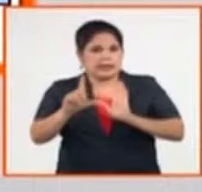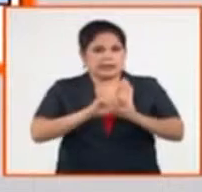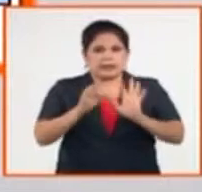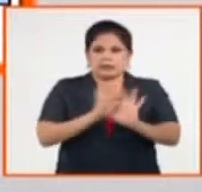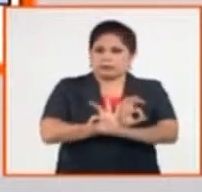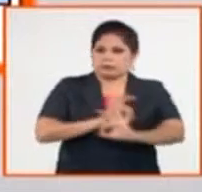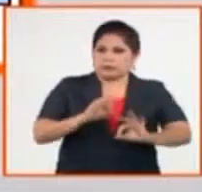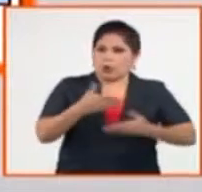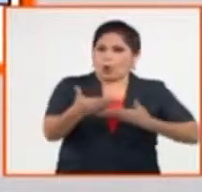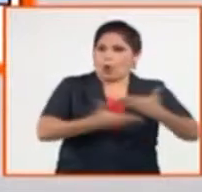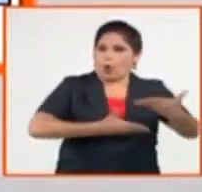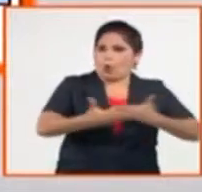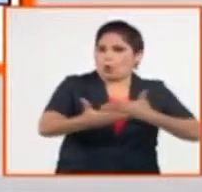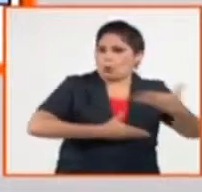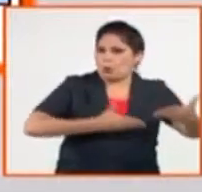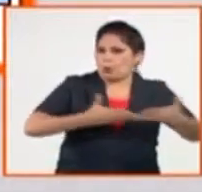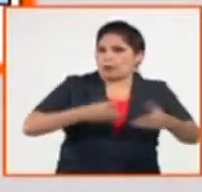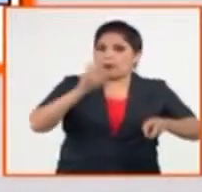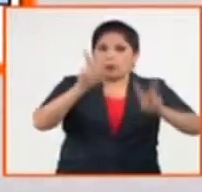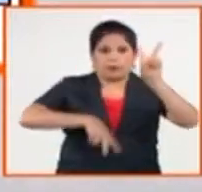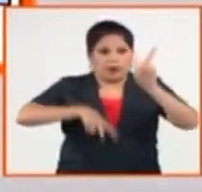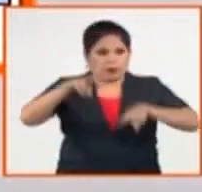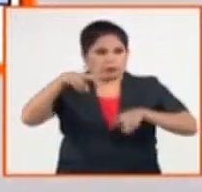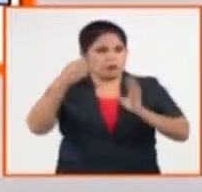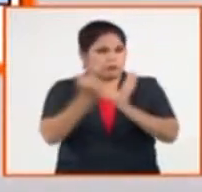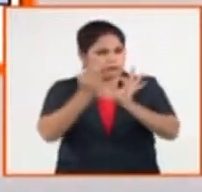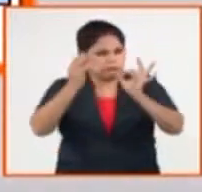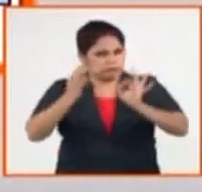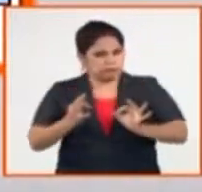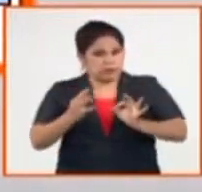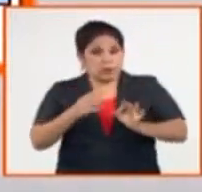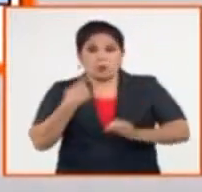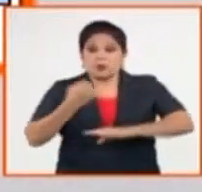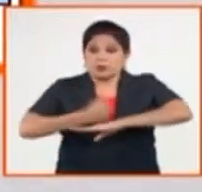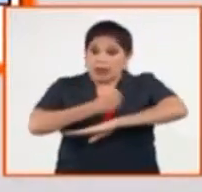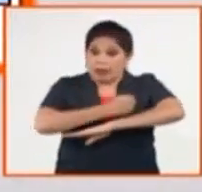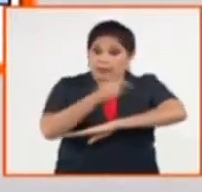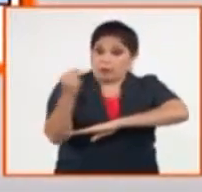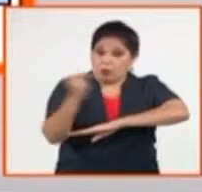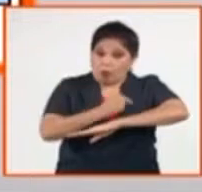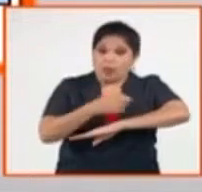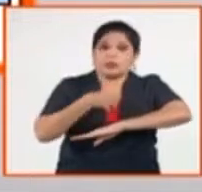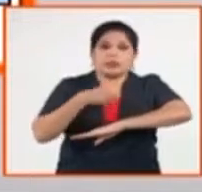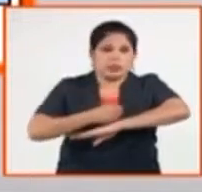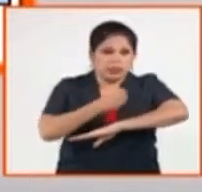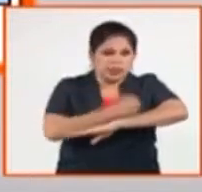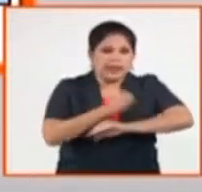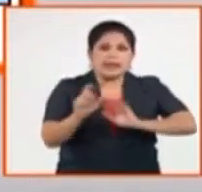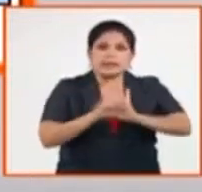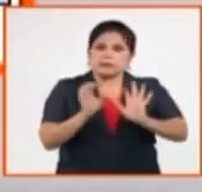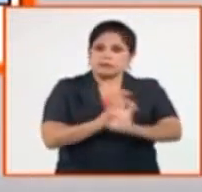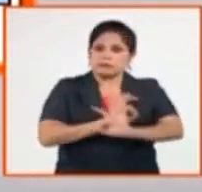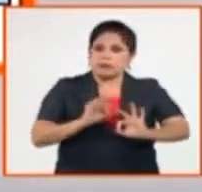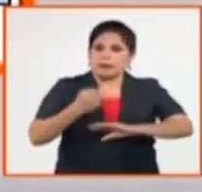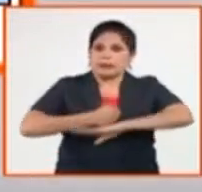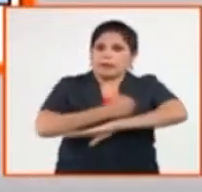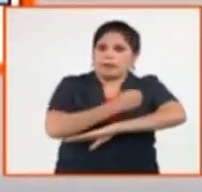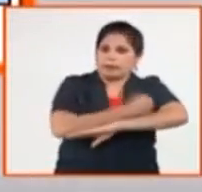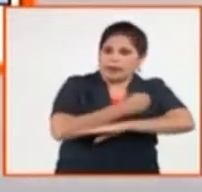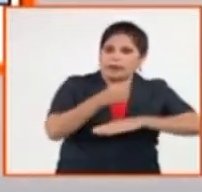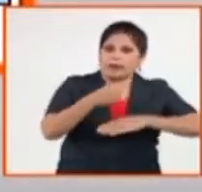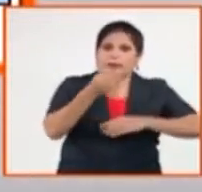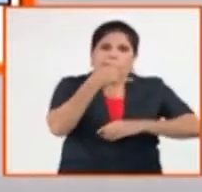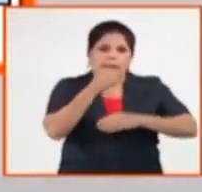operaciones con diagnosticadores. Y además nuestra transportación también cuenta con licencia sanitaria para la transportación de los